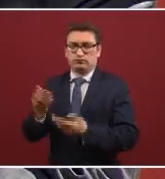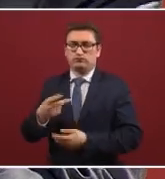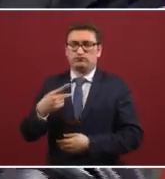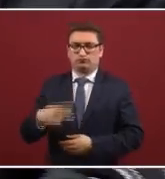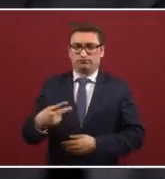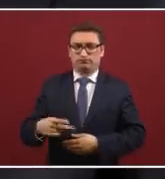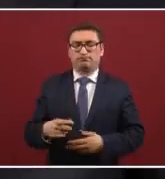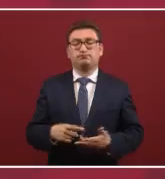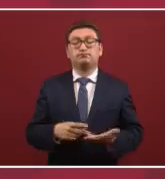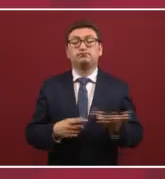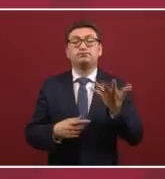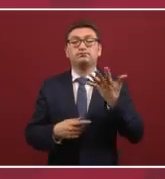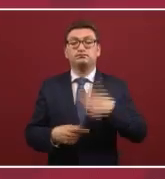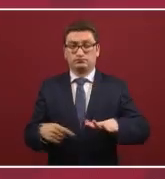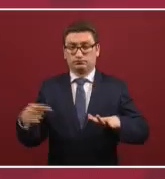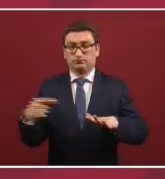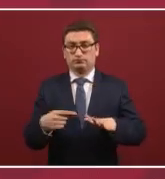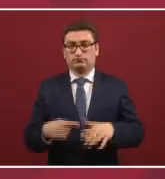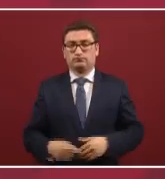10,